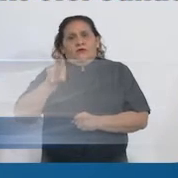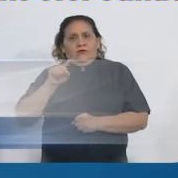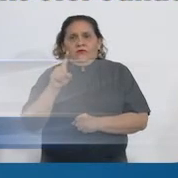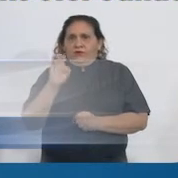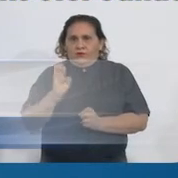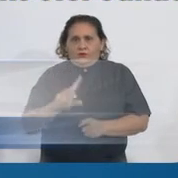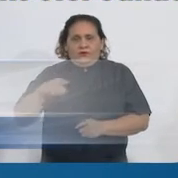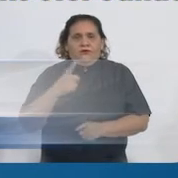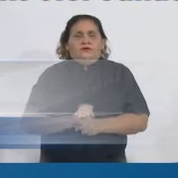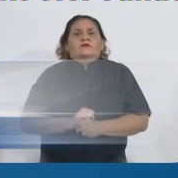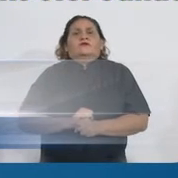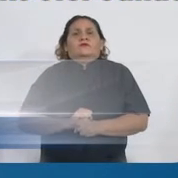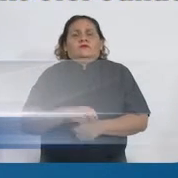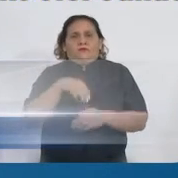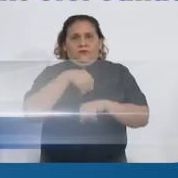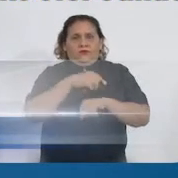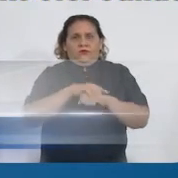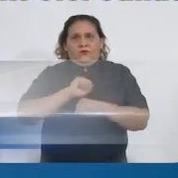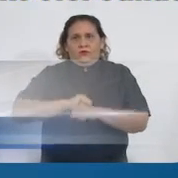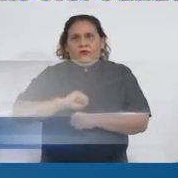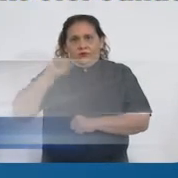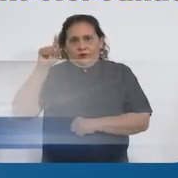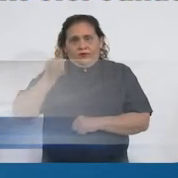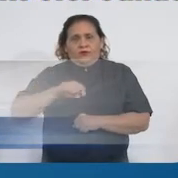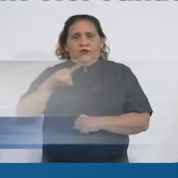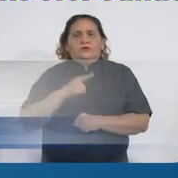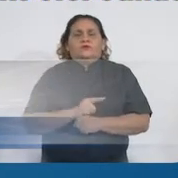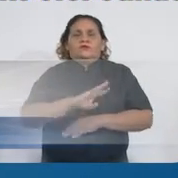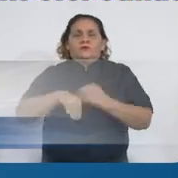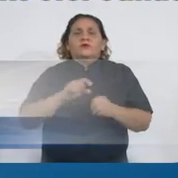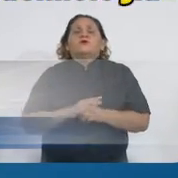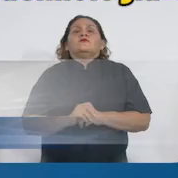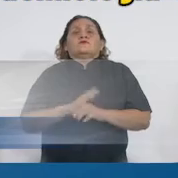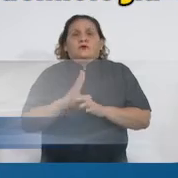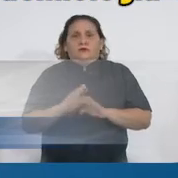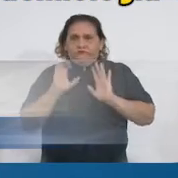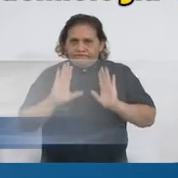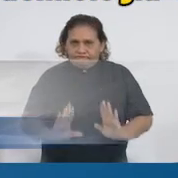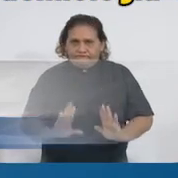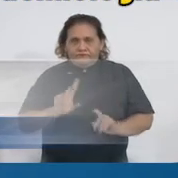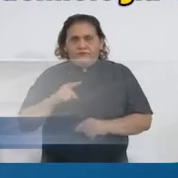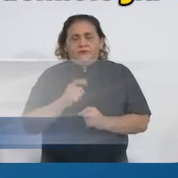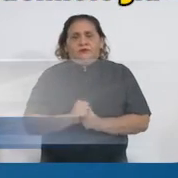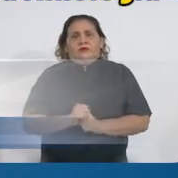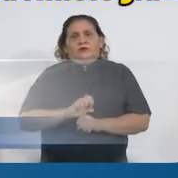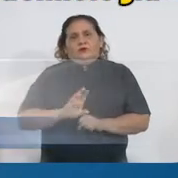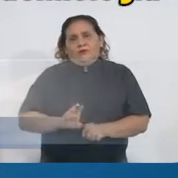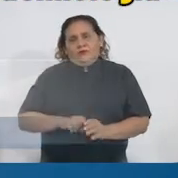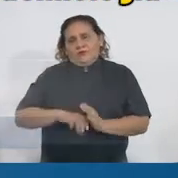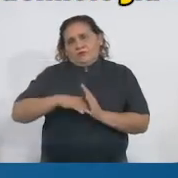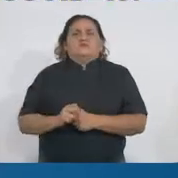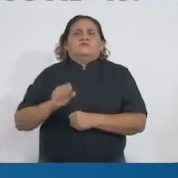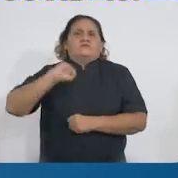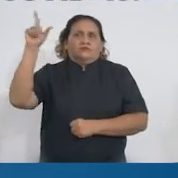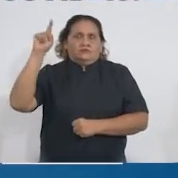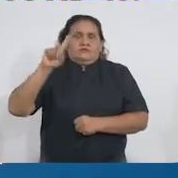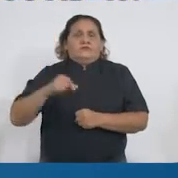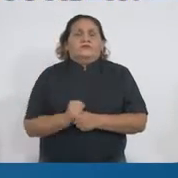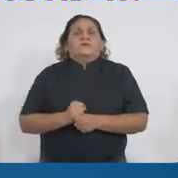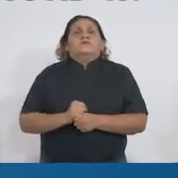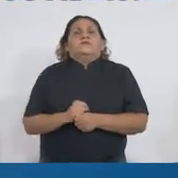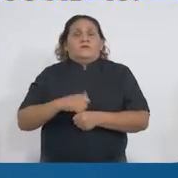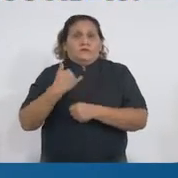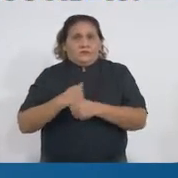ayudan a prevenir y controlar el contagio del coronavirus COVID-19. Si regresas o estás de viaje, mantente aislado durante 14 días. En la